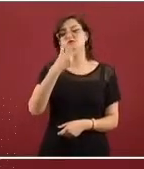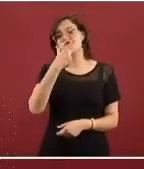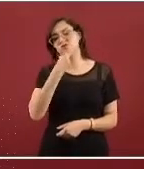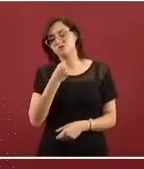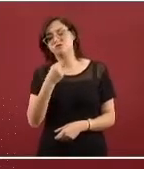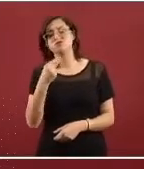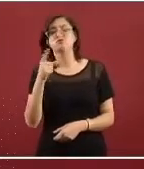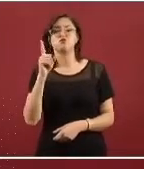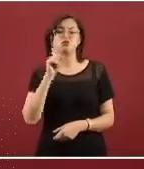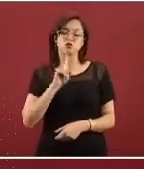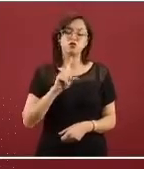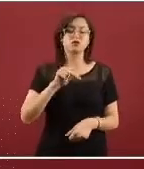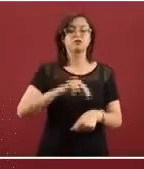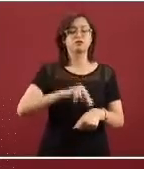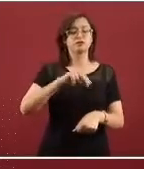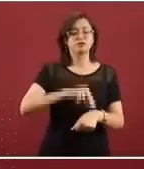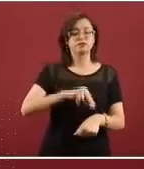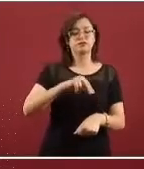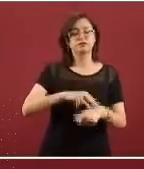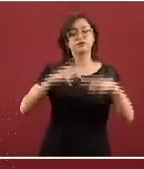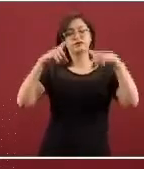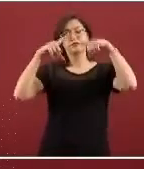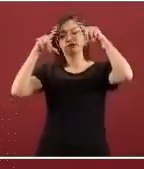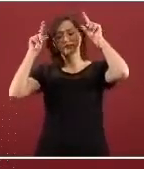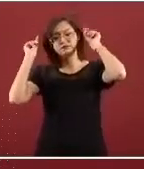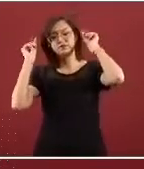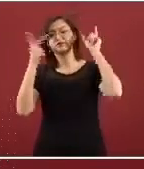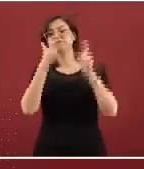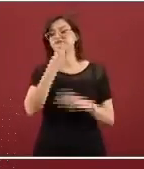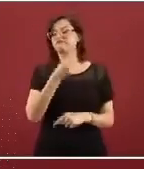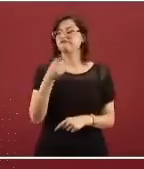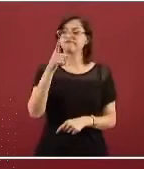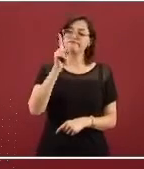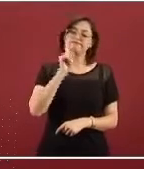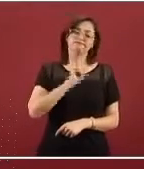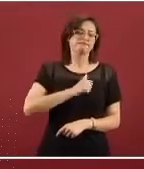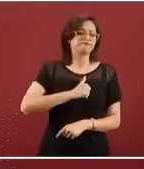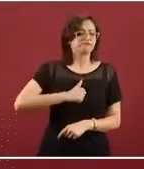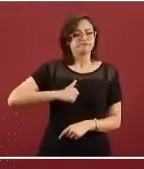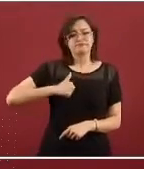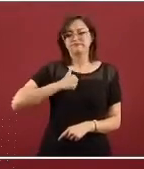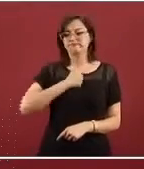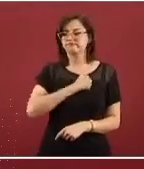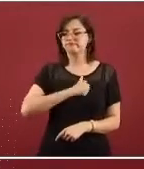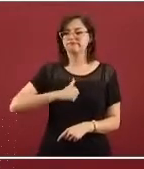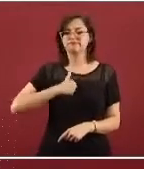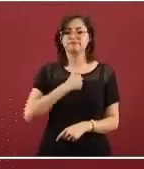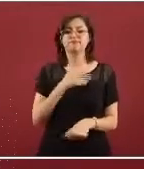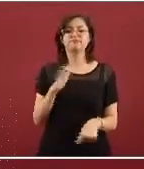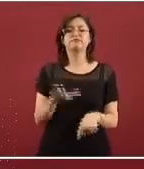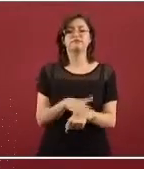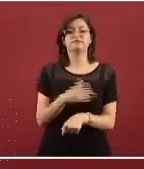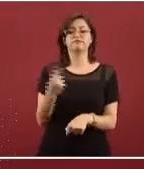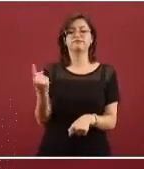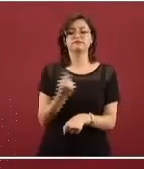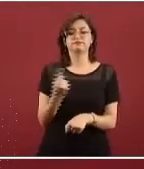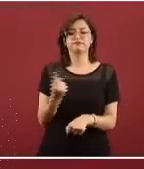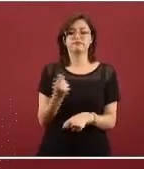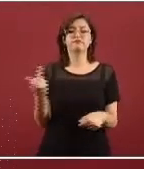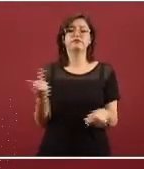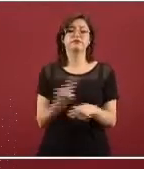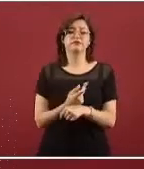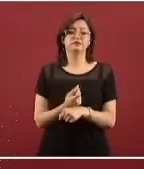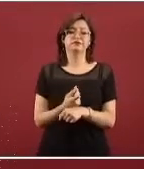y enfermeras, médicas también, enfermeros. Y esto lo lamentamos mucho porque refleja la transmisión que también